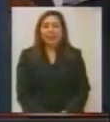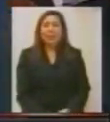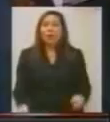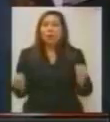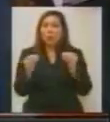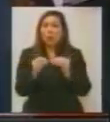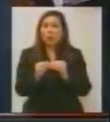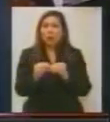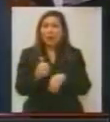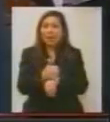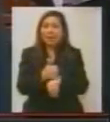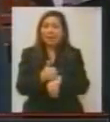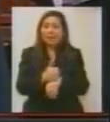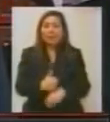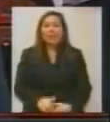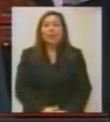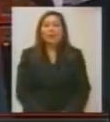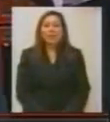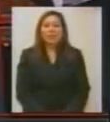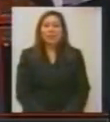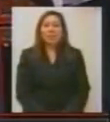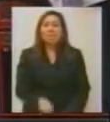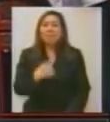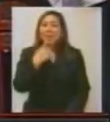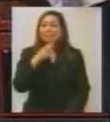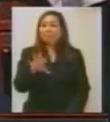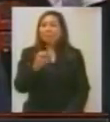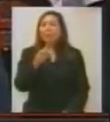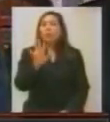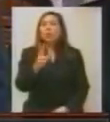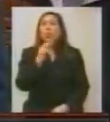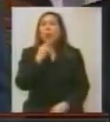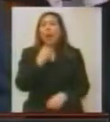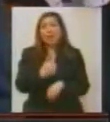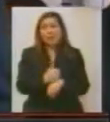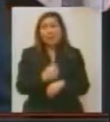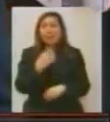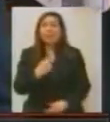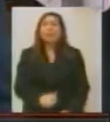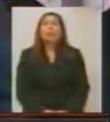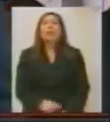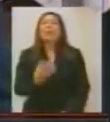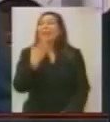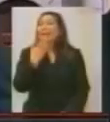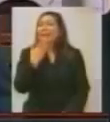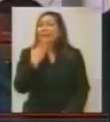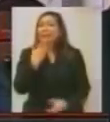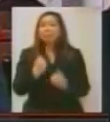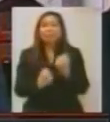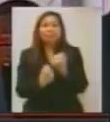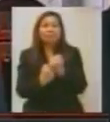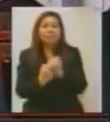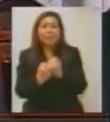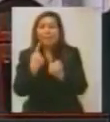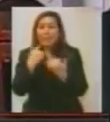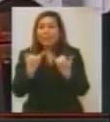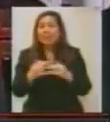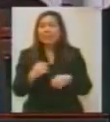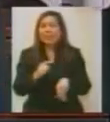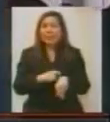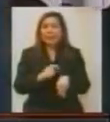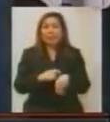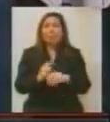junta de portavoces, para elegir a sus voceros, para elegir a su directivo portavoz y sus acompañantes para este